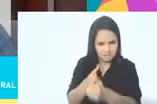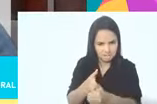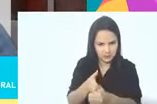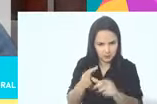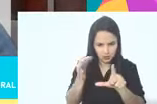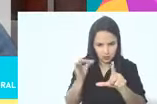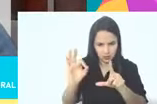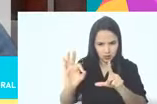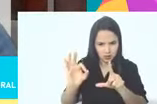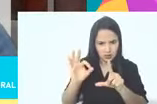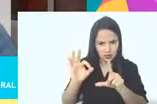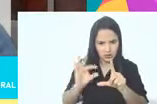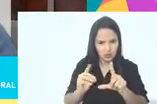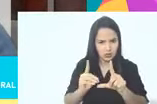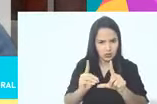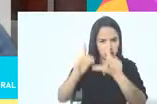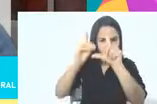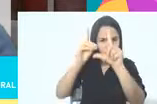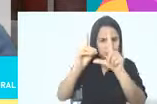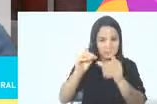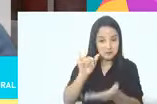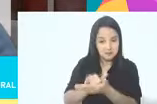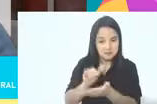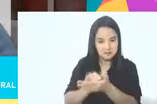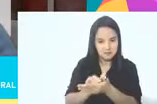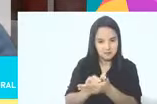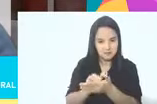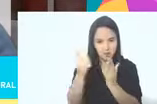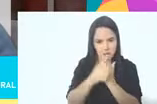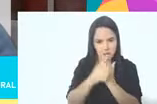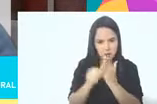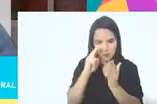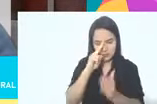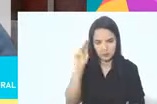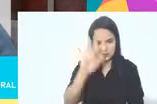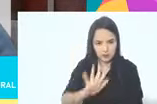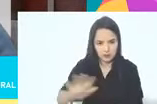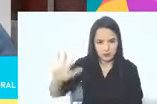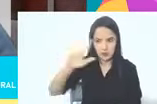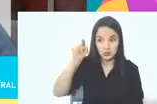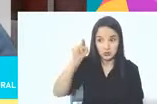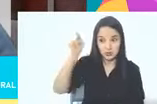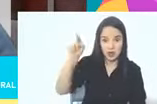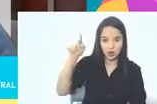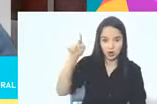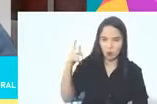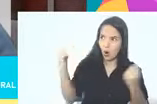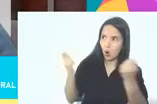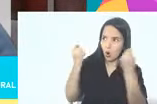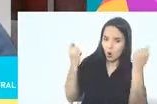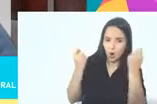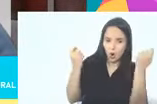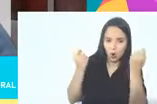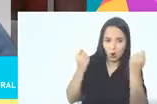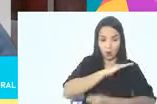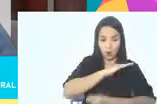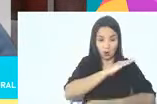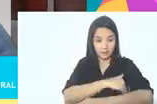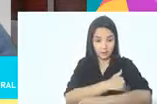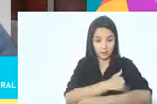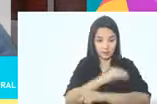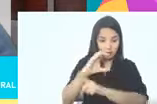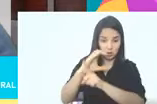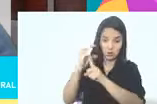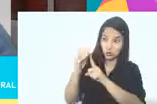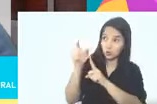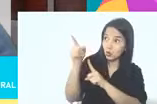directores de proyectos, los representantes legales de fundaciones, los representantes de colectivos,